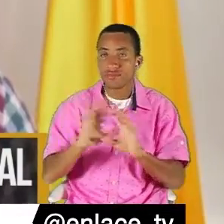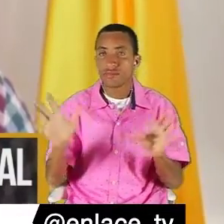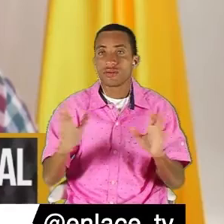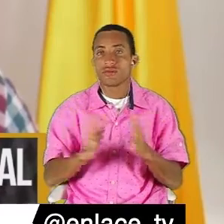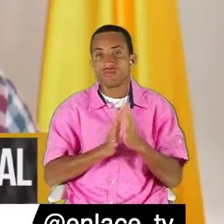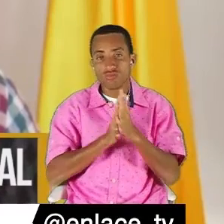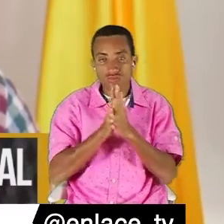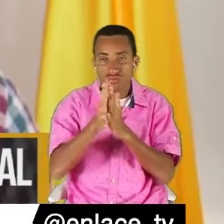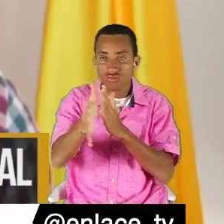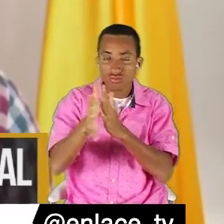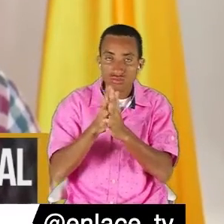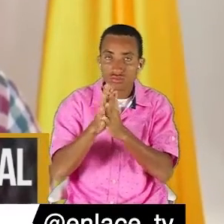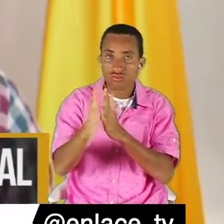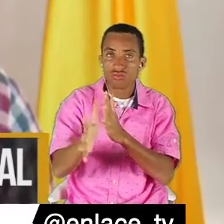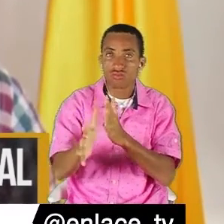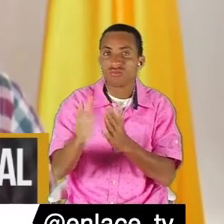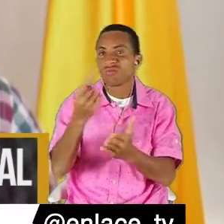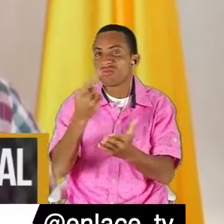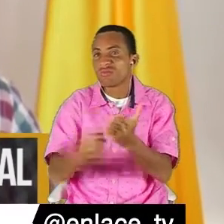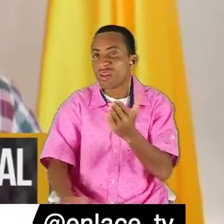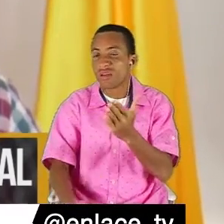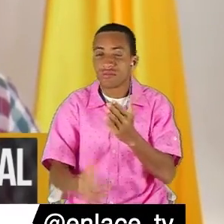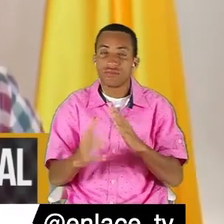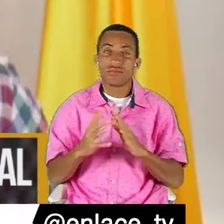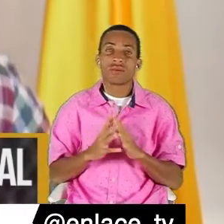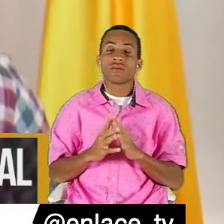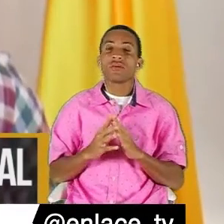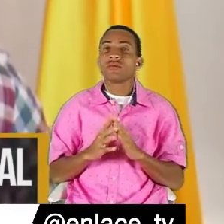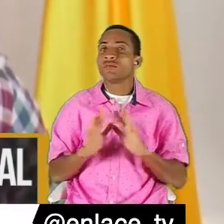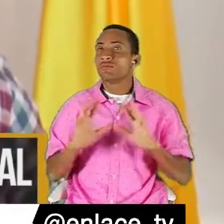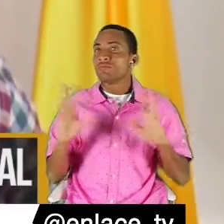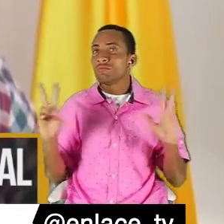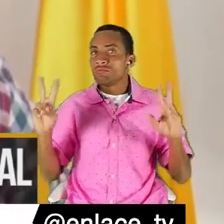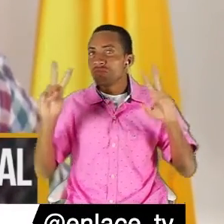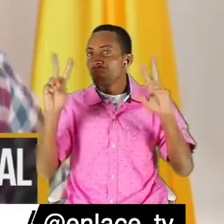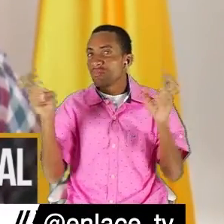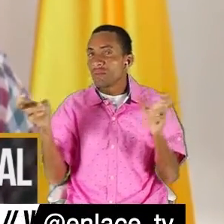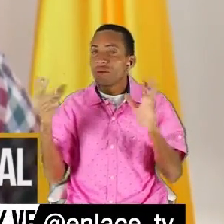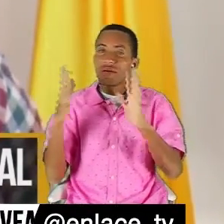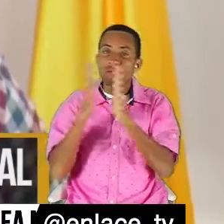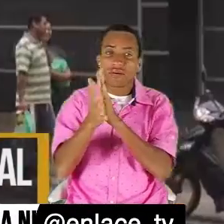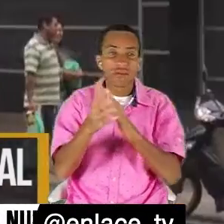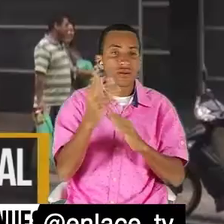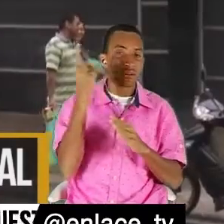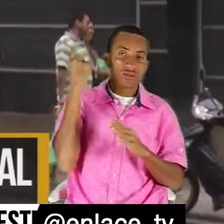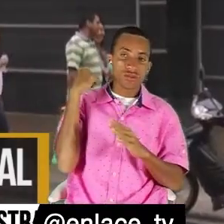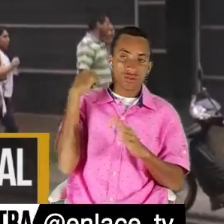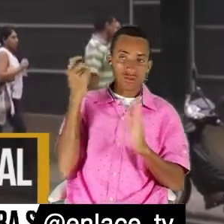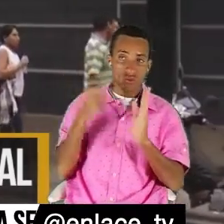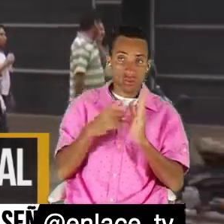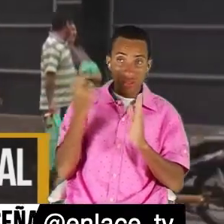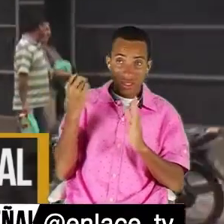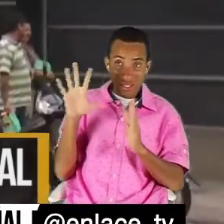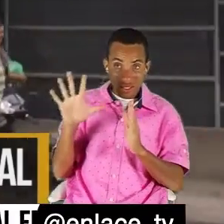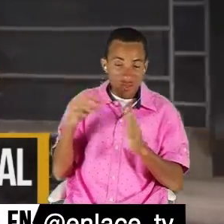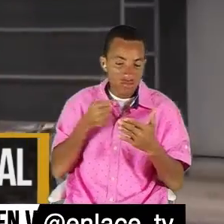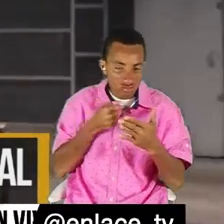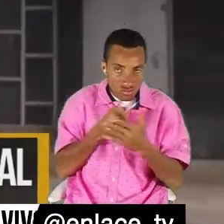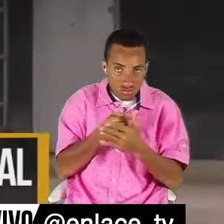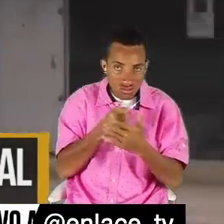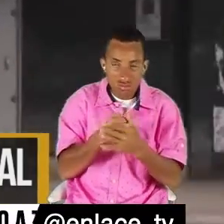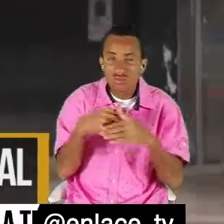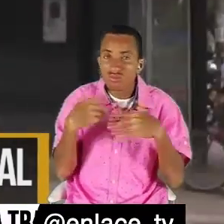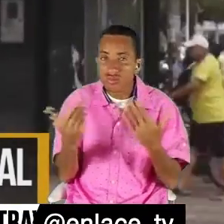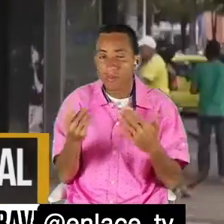expresando el informe de toda la gestión del año 2015, lo ocurrido del 2015. El Ejecutivo ha